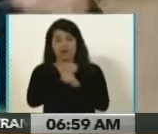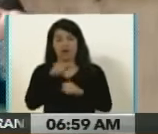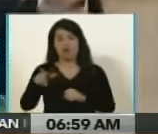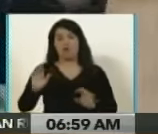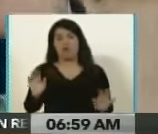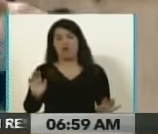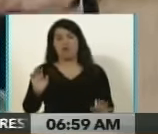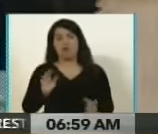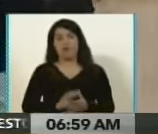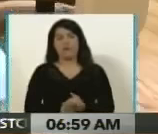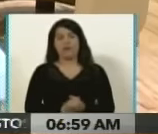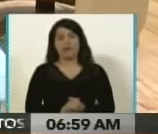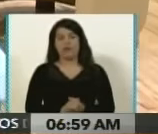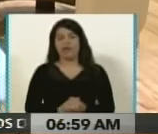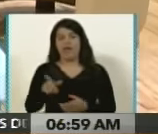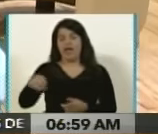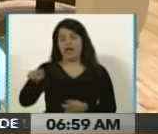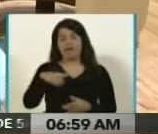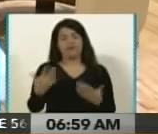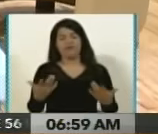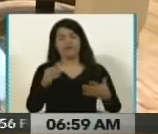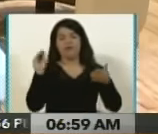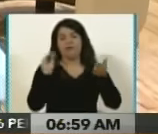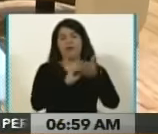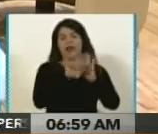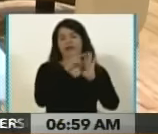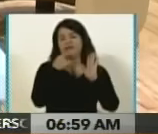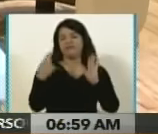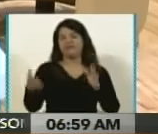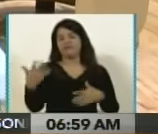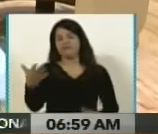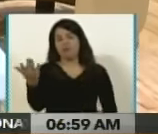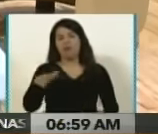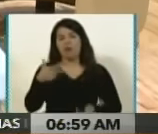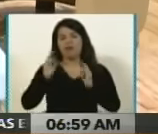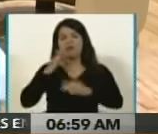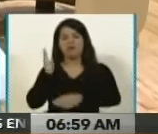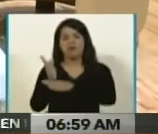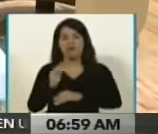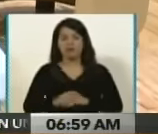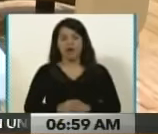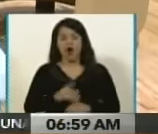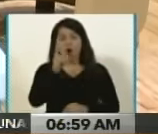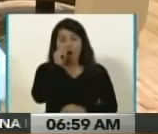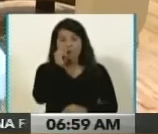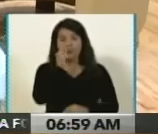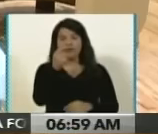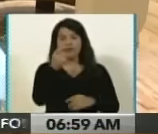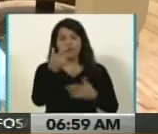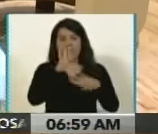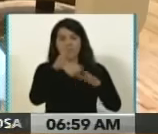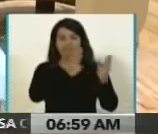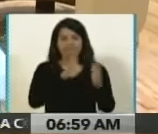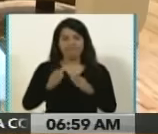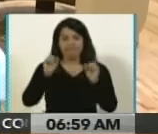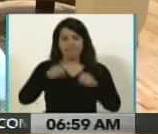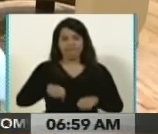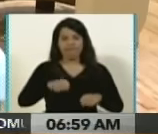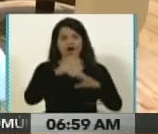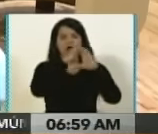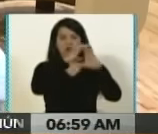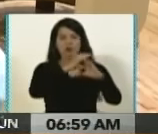Y entonces estaban tipificados como eso por esa ley. Entonces Betancourt organizó una fila de autobuses que los